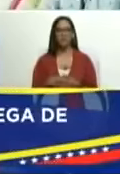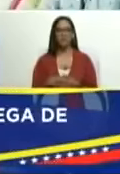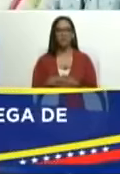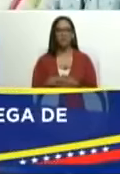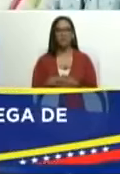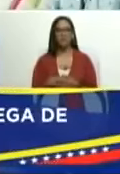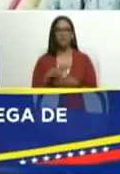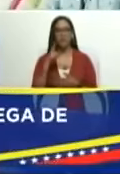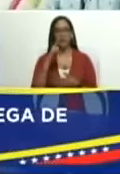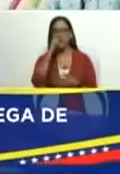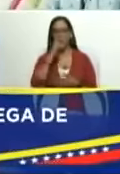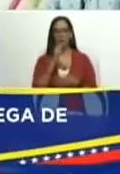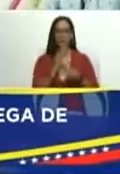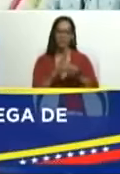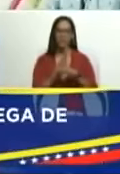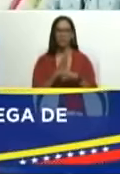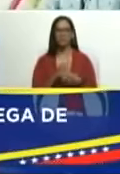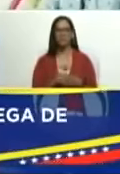En un año y pico.